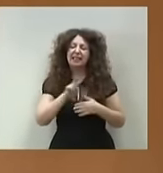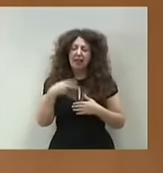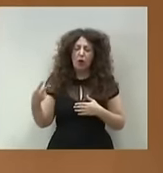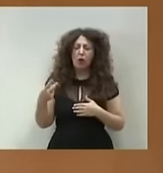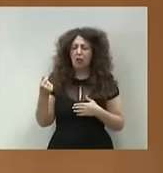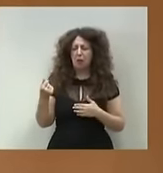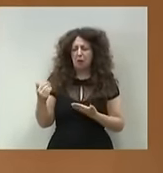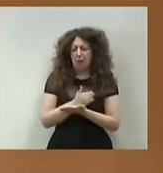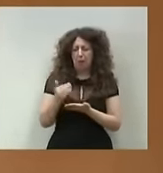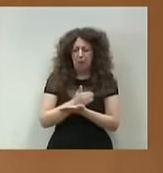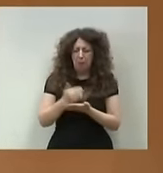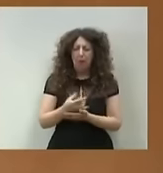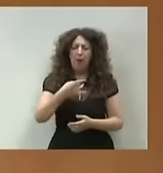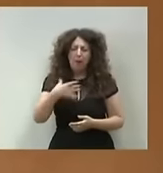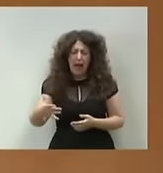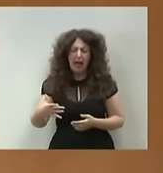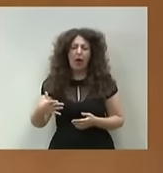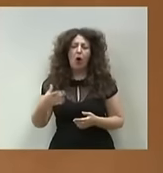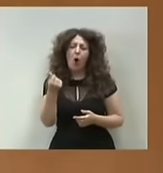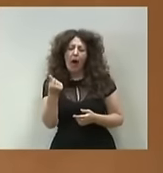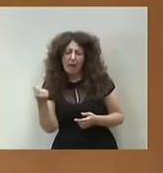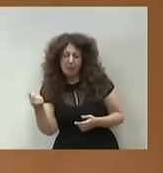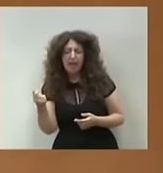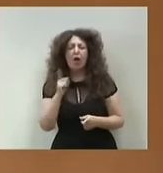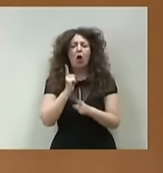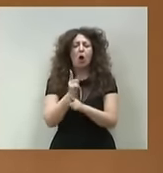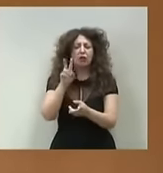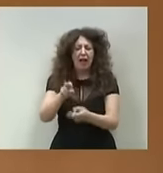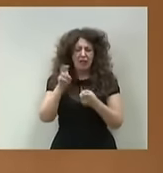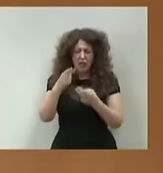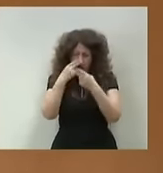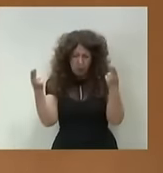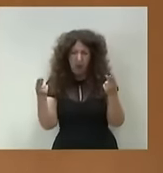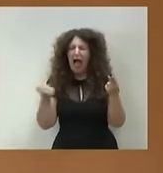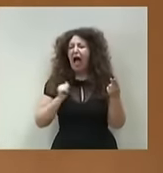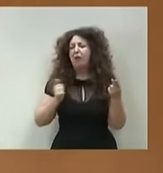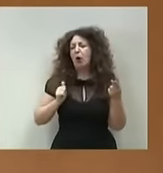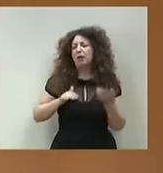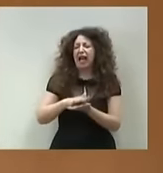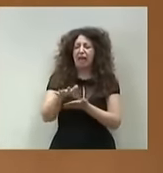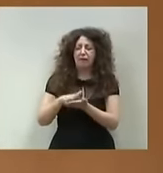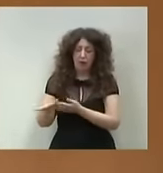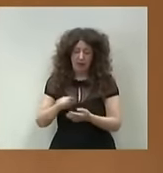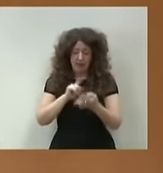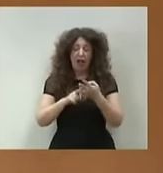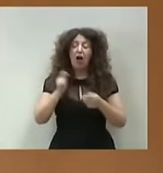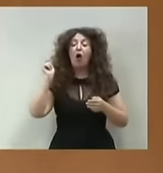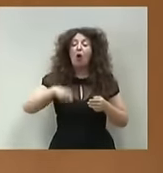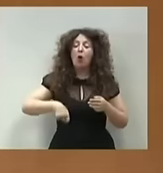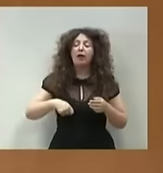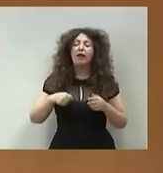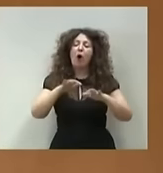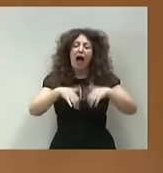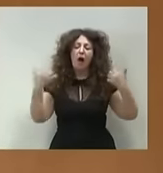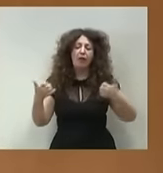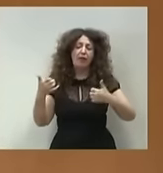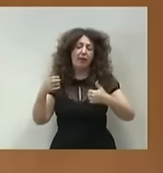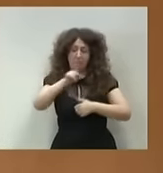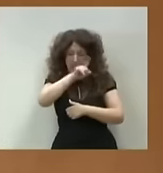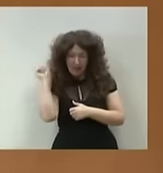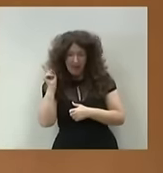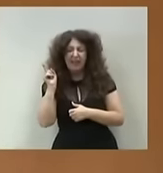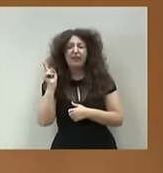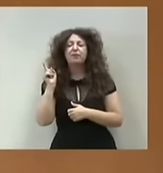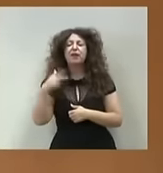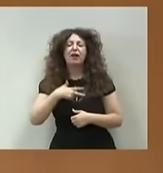organización criminal, blanqueo de capitales, cohecho, delitos contra Hacienda Pública, tráfico de influencias. Juzgado de instrucción número 41 de la Audiencia Provincial de Madrid y la Fiscalía